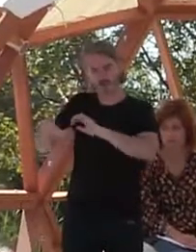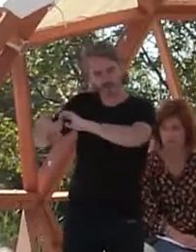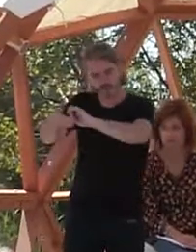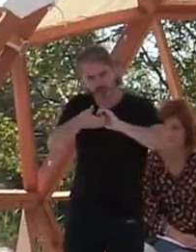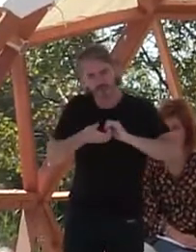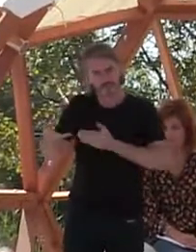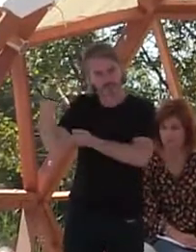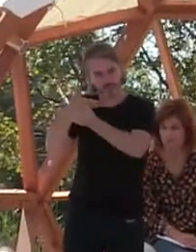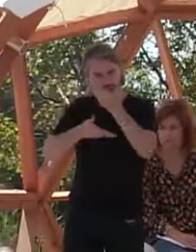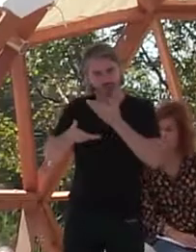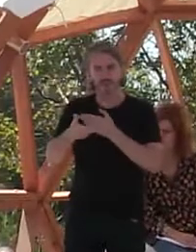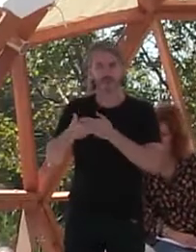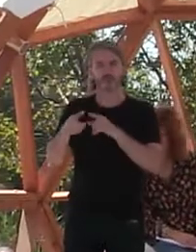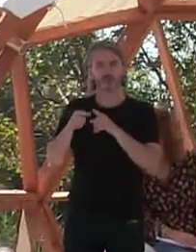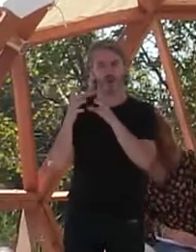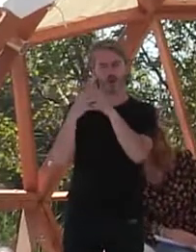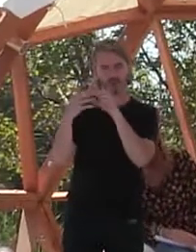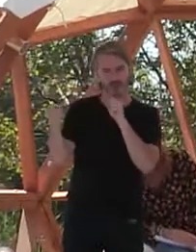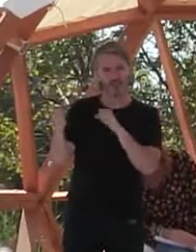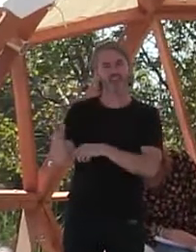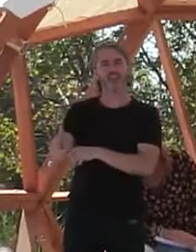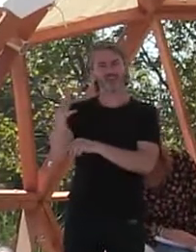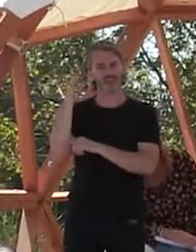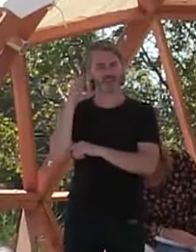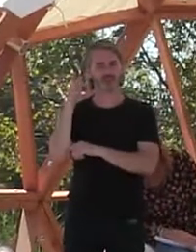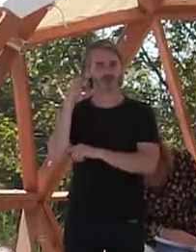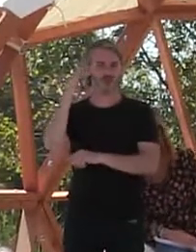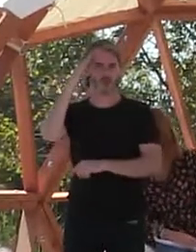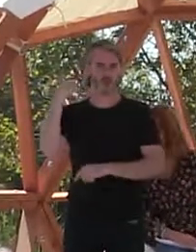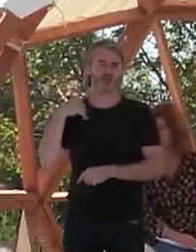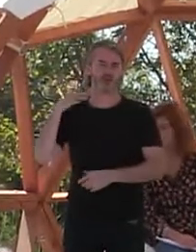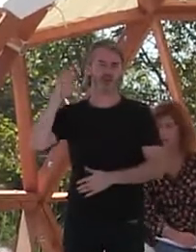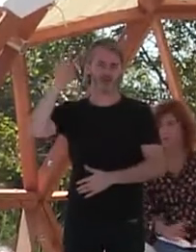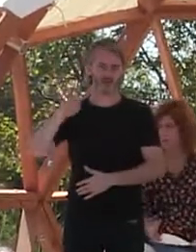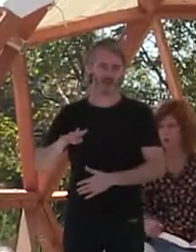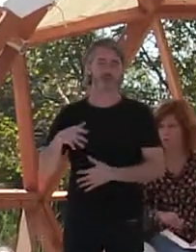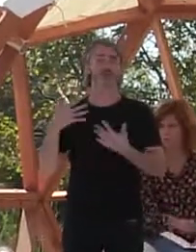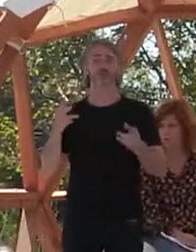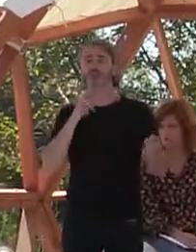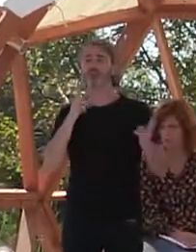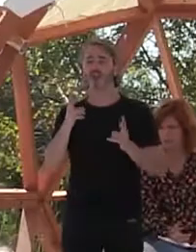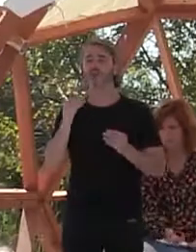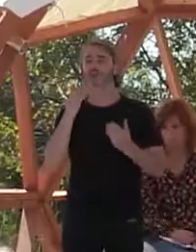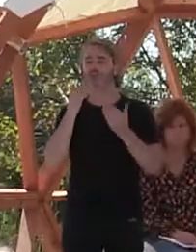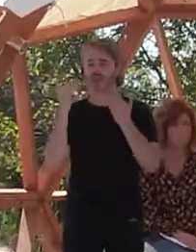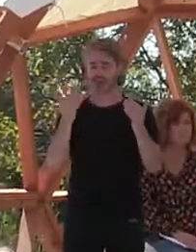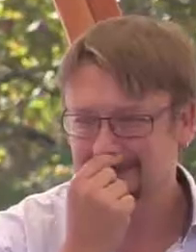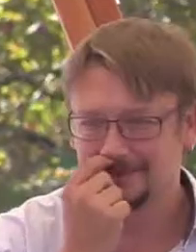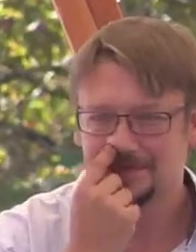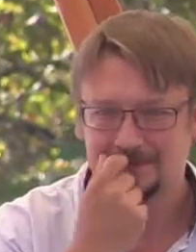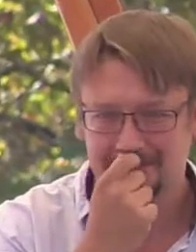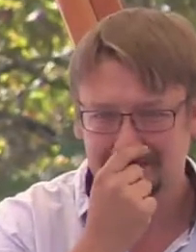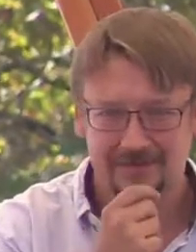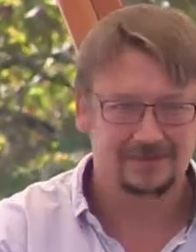también y la comprensión con los derechos del pueblo de Cataluña. Y por lo tanto, de verdad, muchas gracias por estar hoy